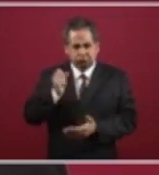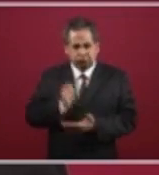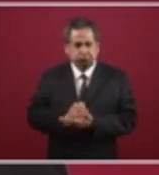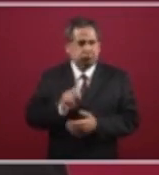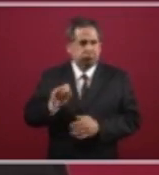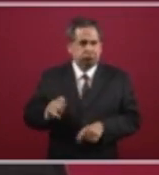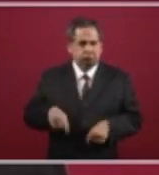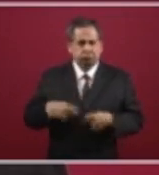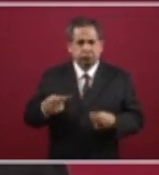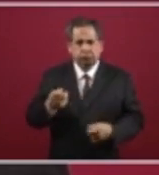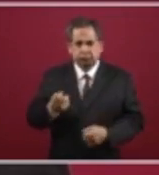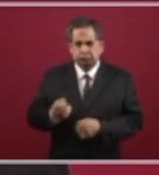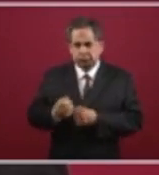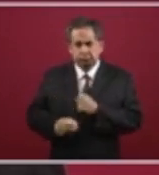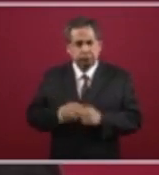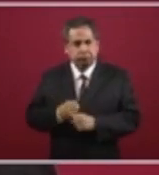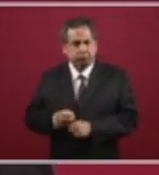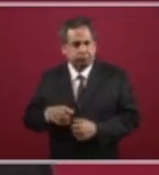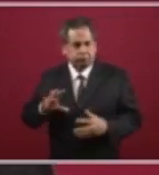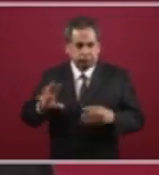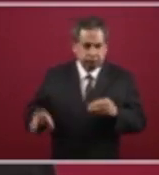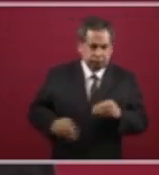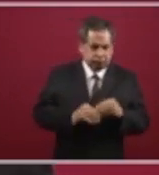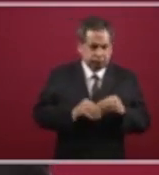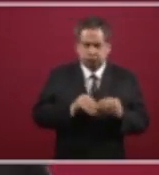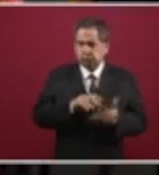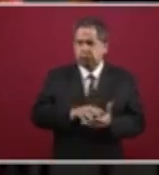este año. Se van a